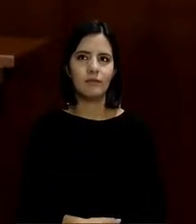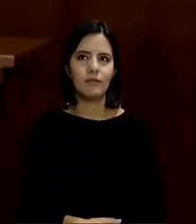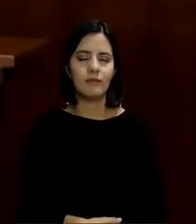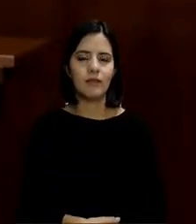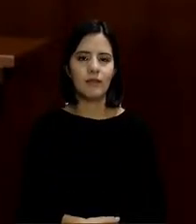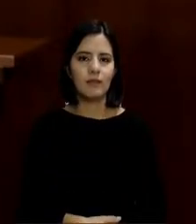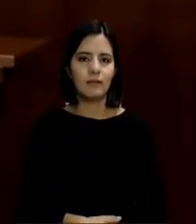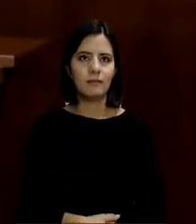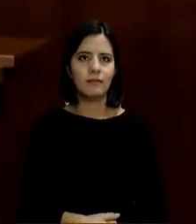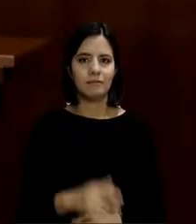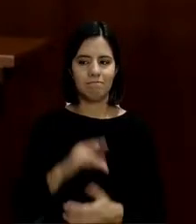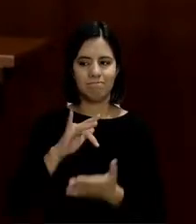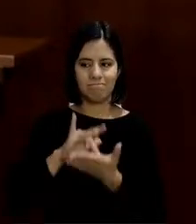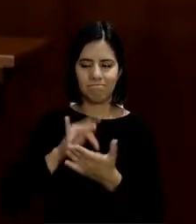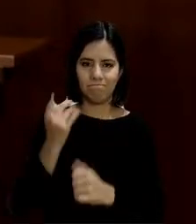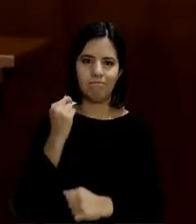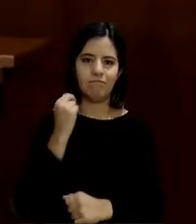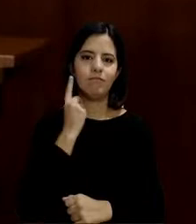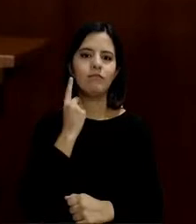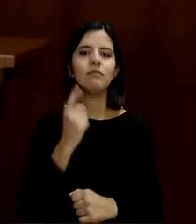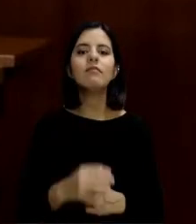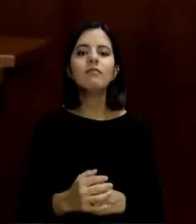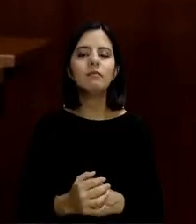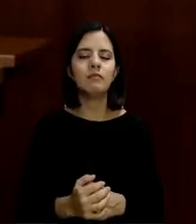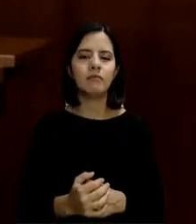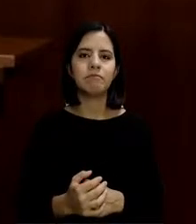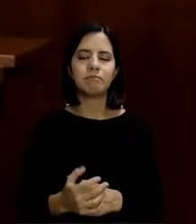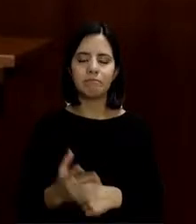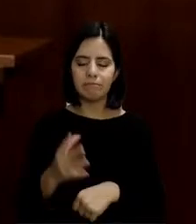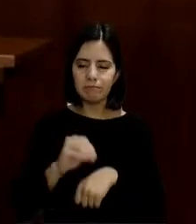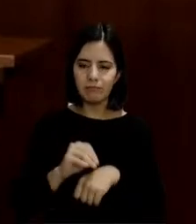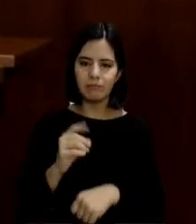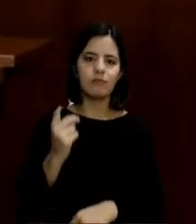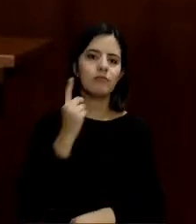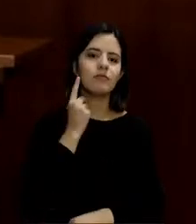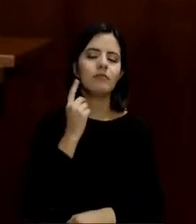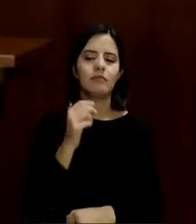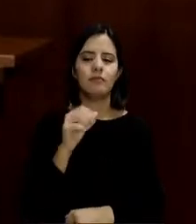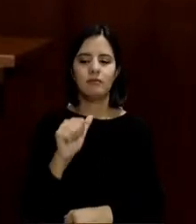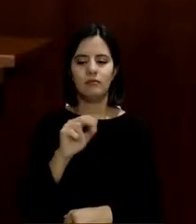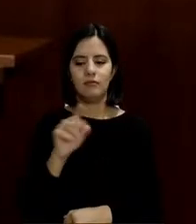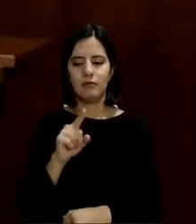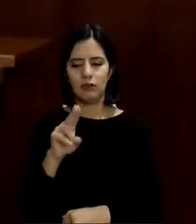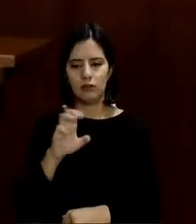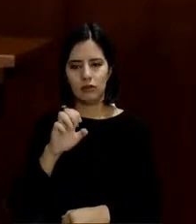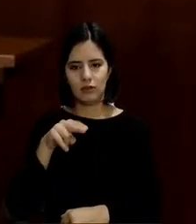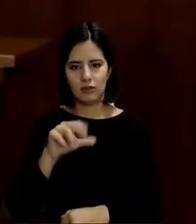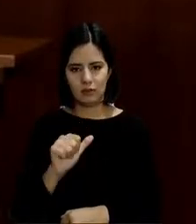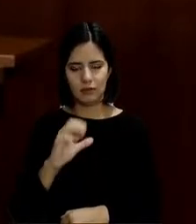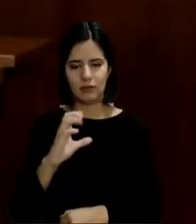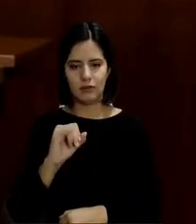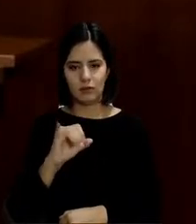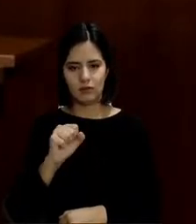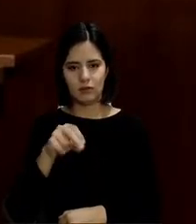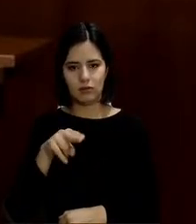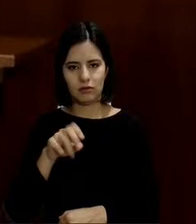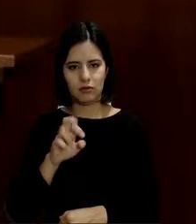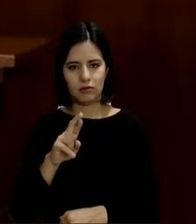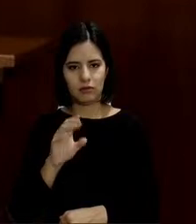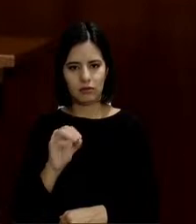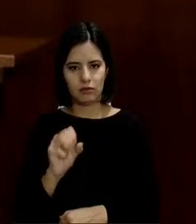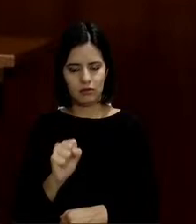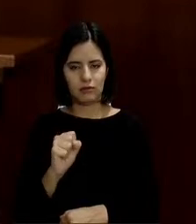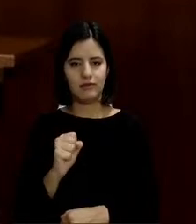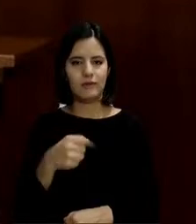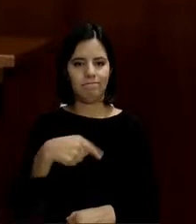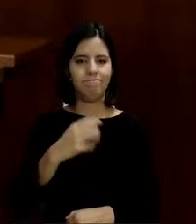Gracias, diputada. Con su venia, diputada Azucena Cisneros Cos, presidenta de la directiva de la